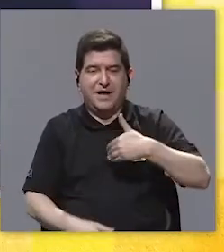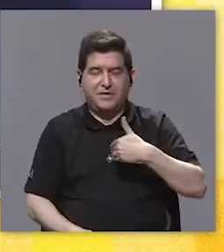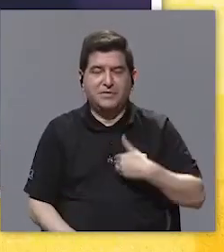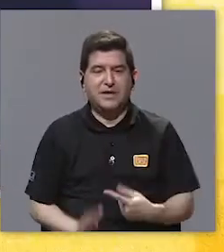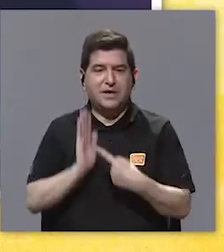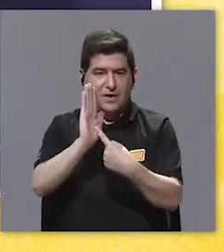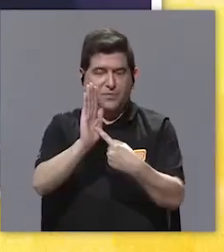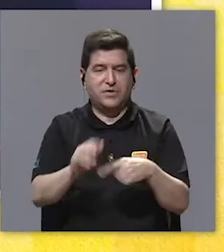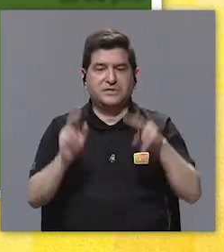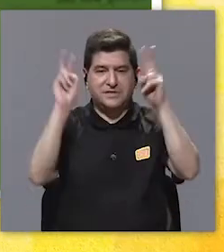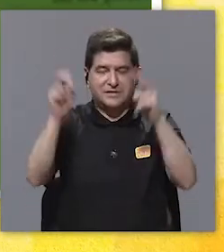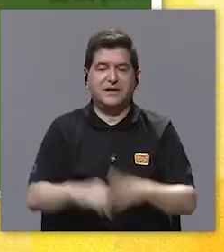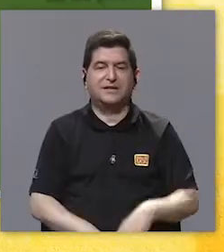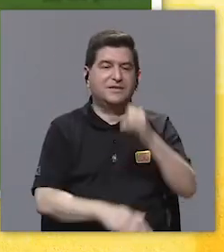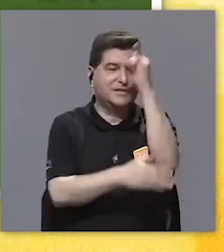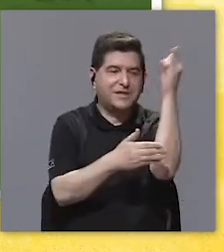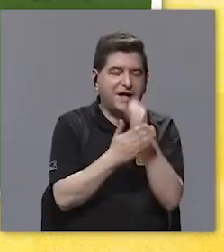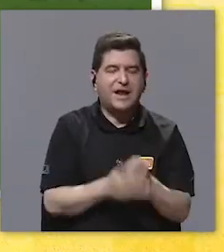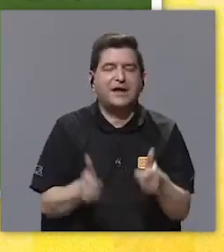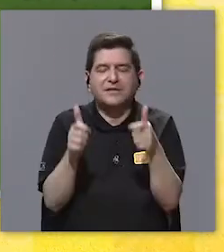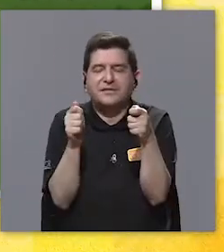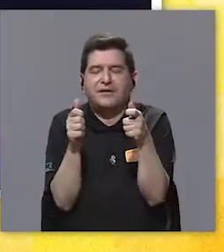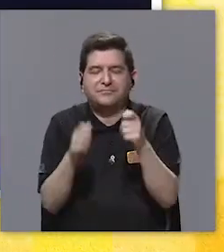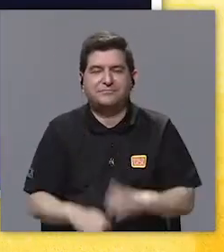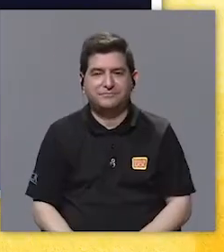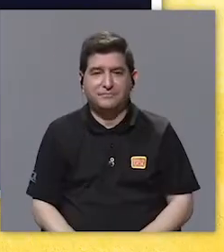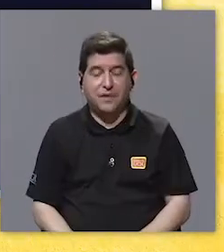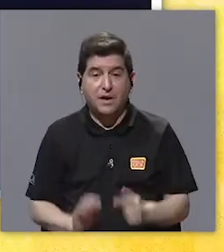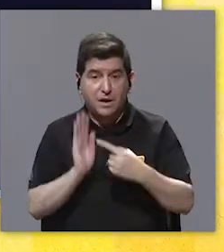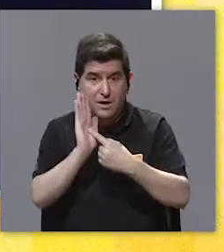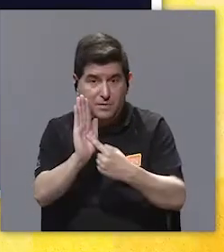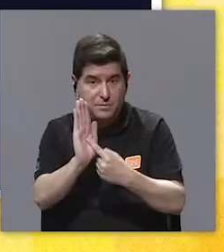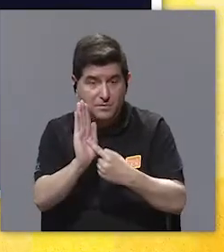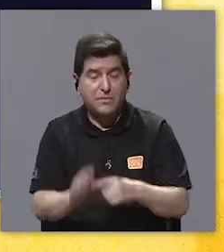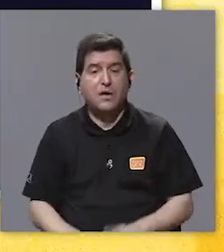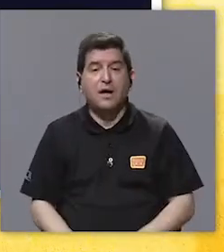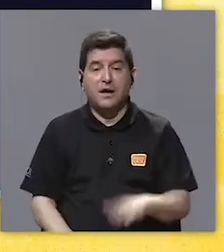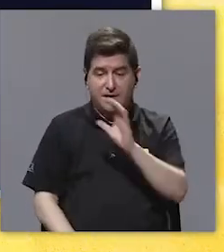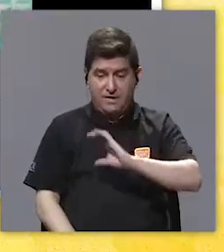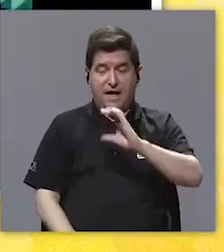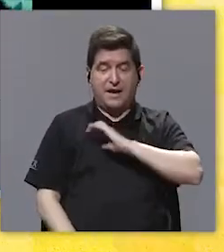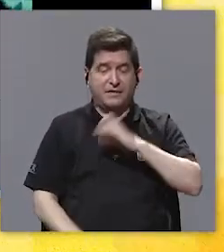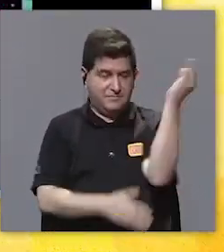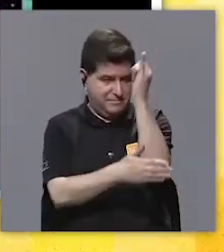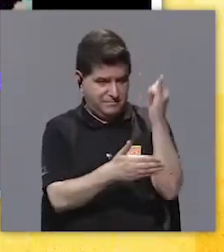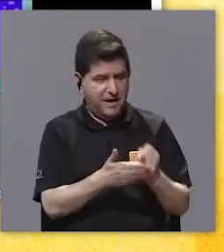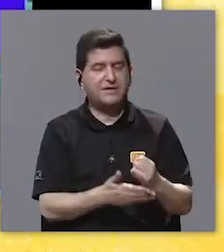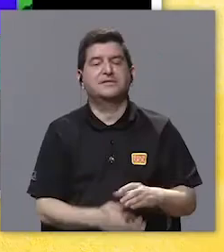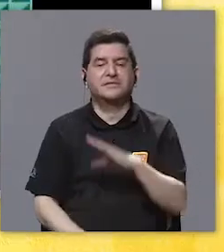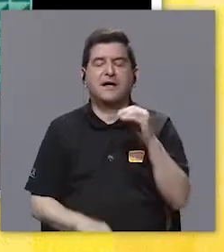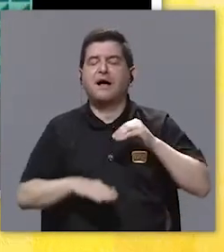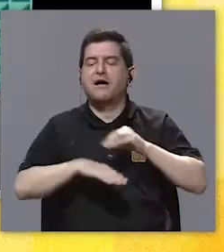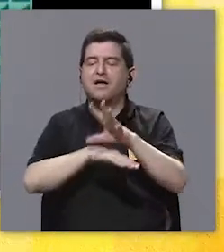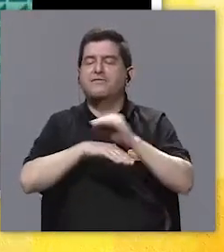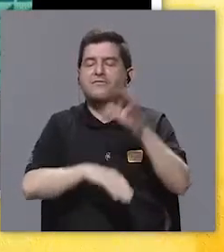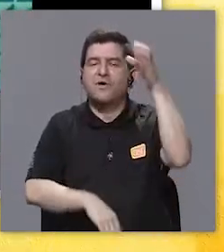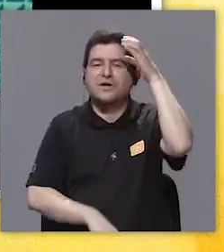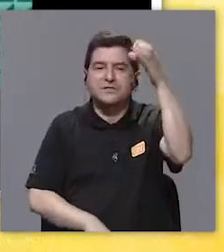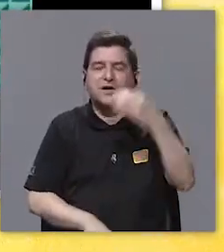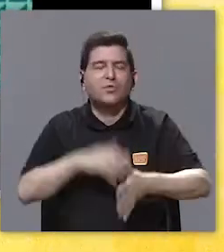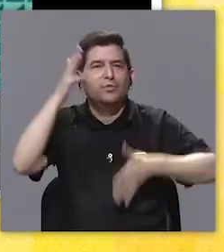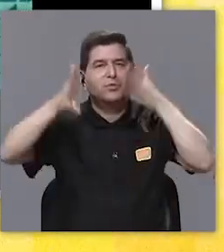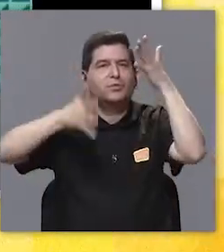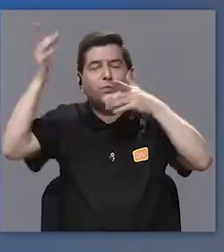una exposición titulada el arte de los videojuegos diseñada para demostrar su naturaleza artística y su influencia en la cultura